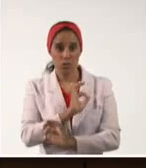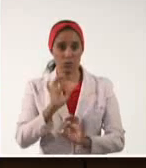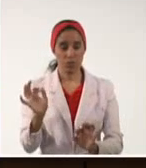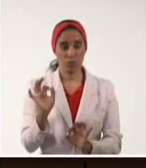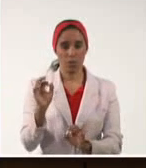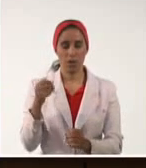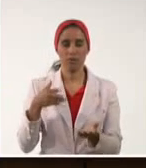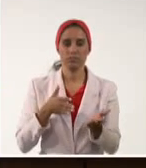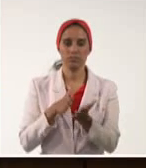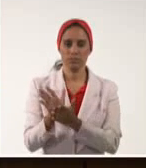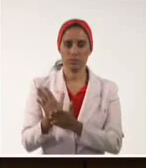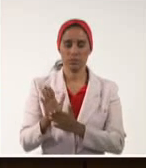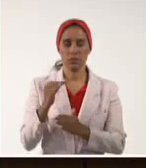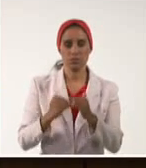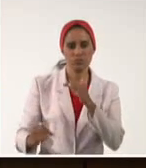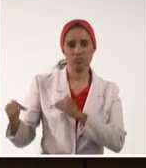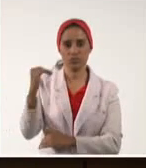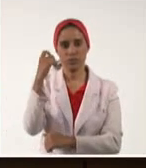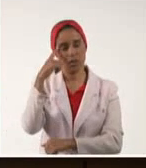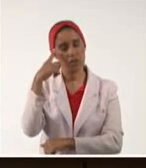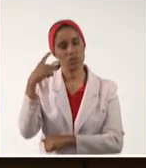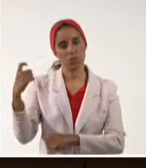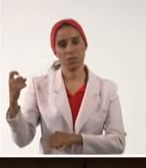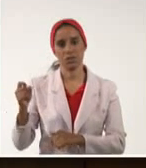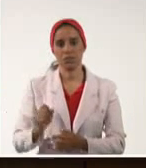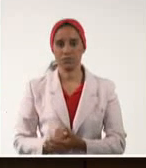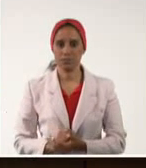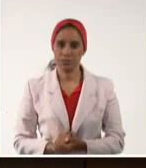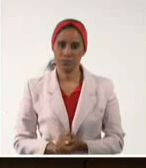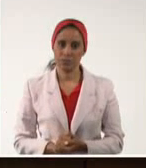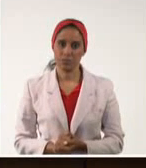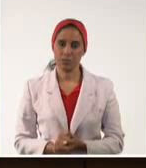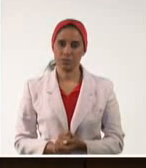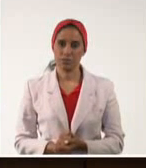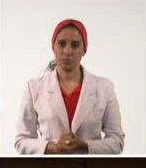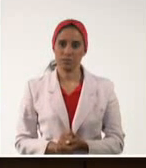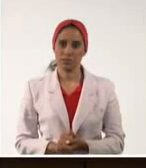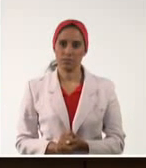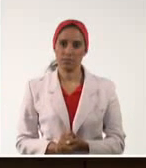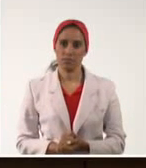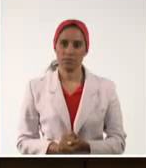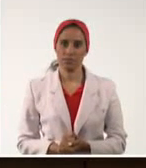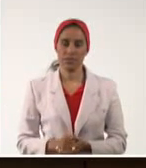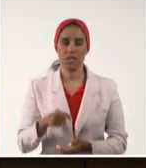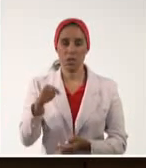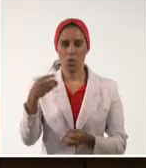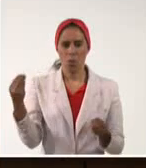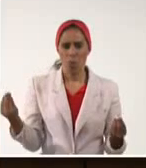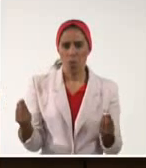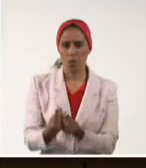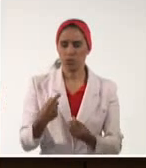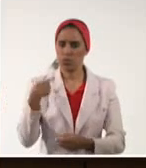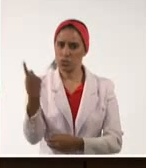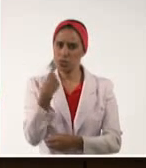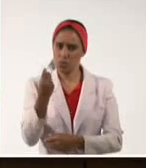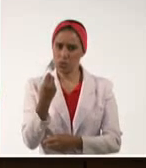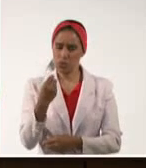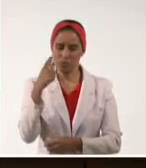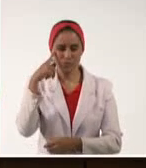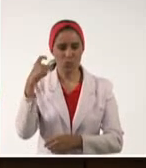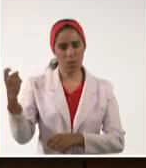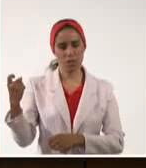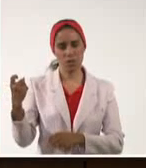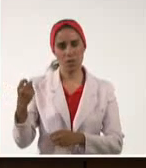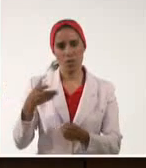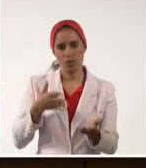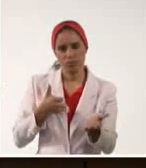veces por encima de los sueños. Fin de la cita. Entonces, Juntos hagamos posible el sueño de derrotar